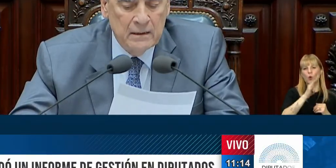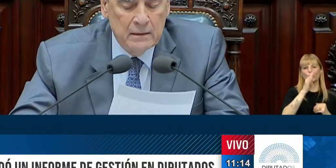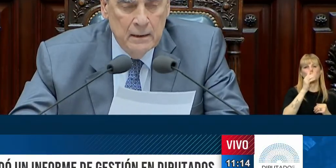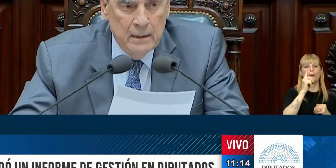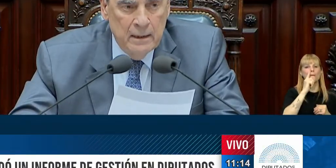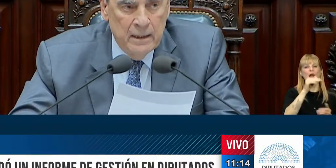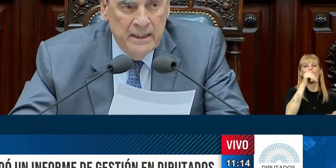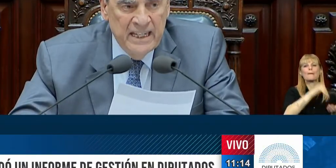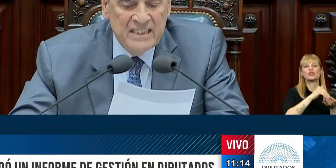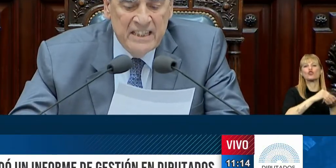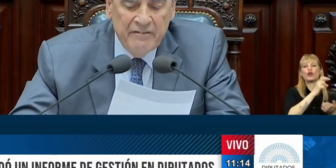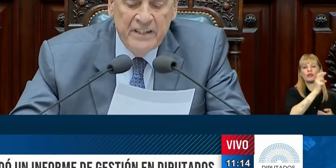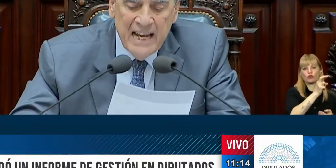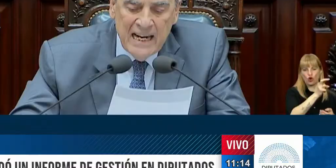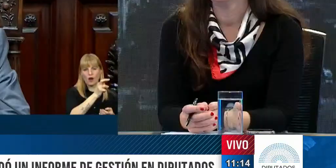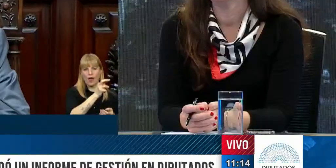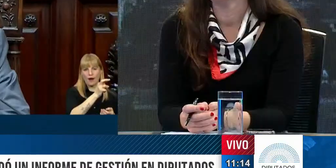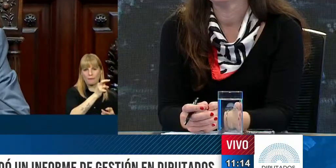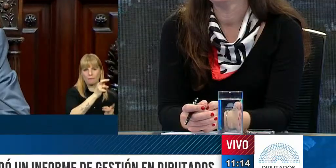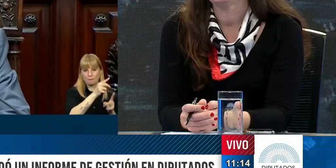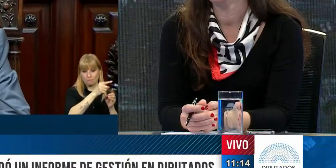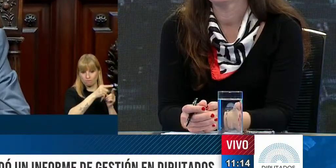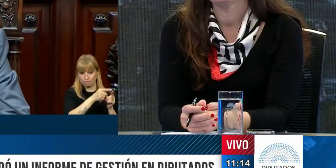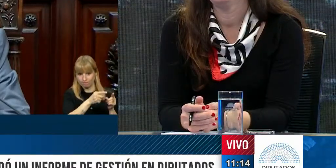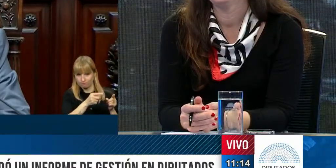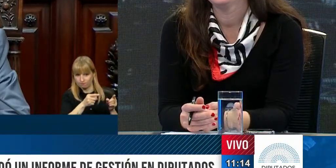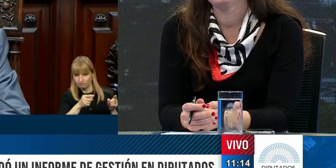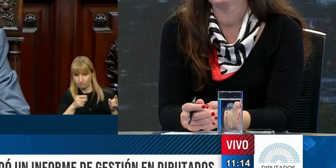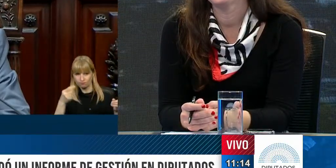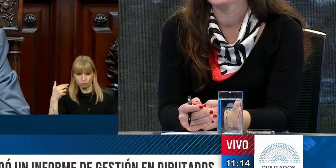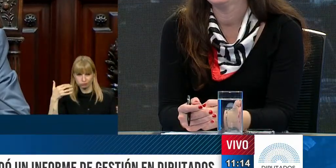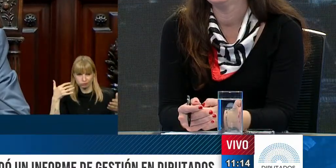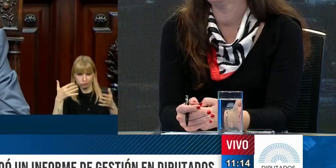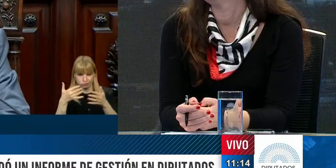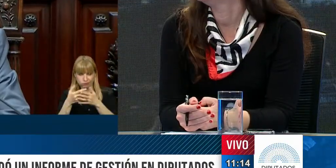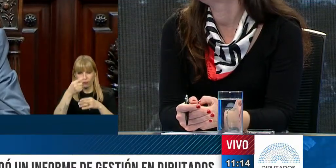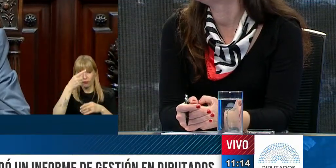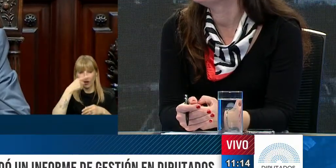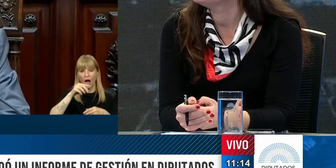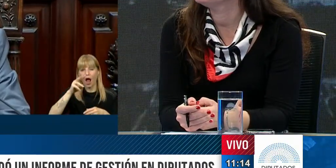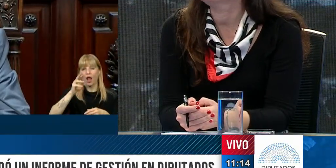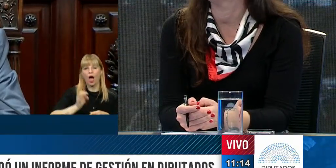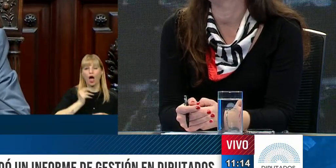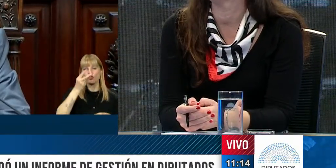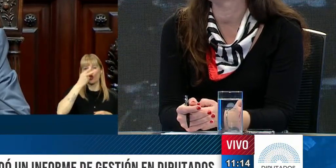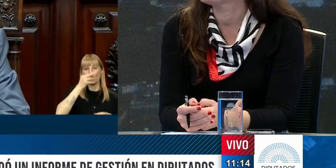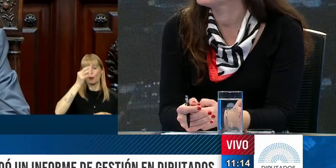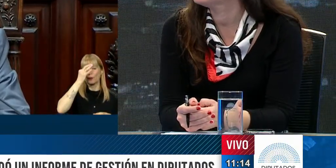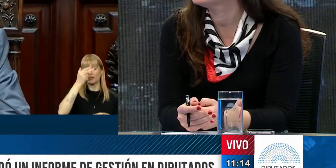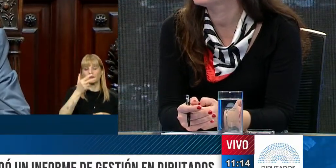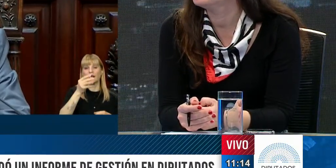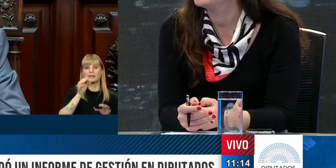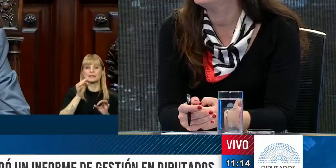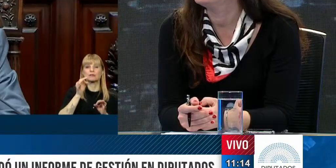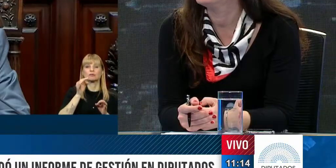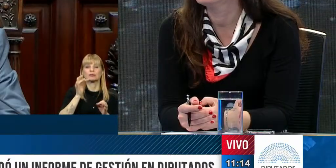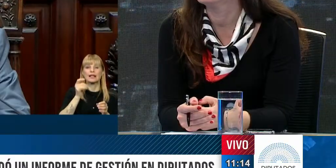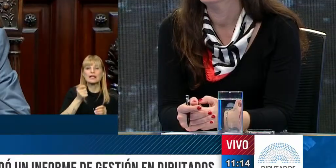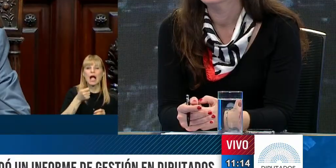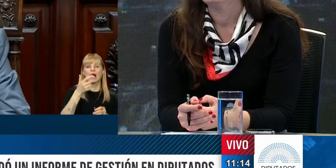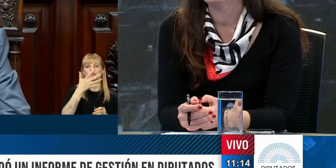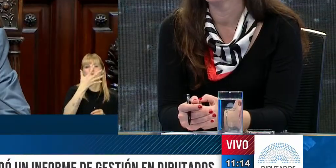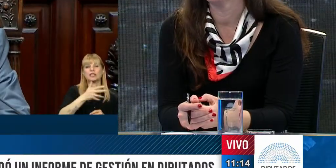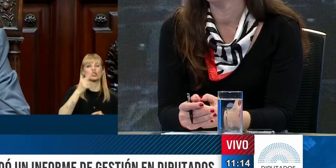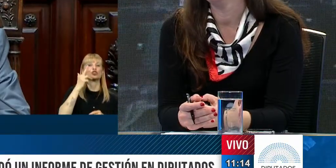todo recae en la misma persona. Yo soy de las que cree, Pato, que si Lugones hubiera estado en la comisión, hubiese ayudado a descomprimir un poco.